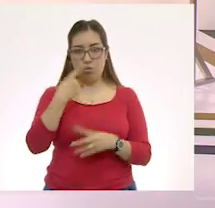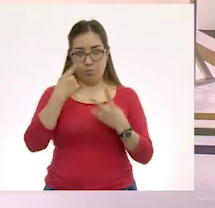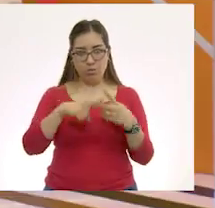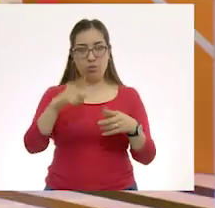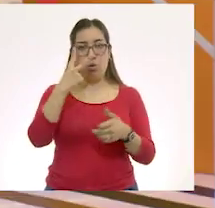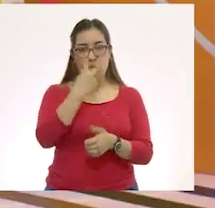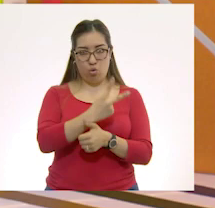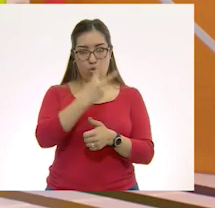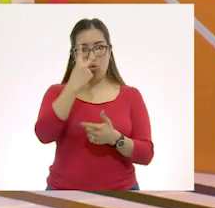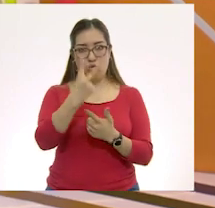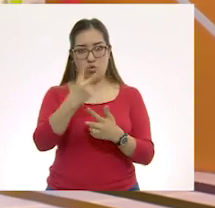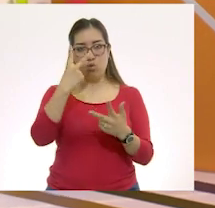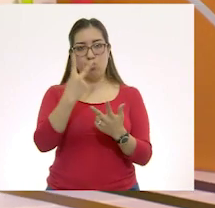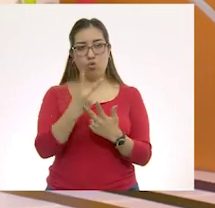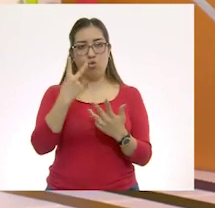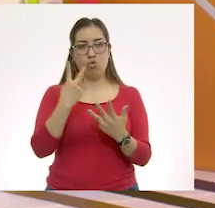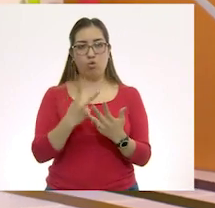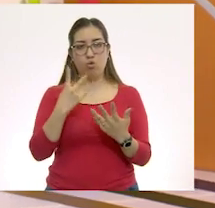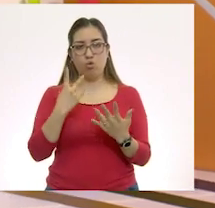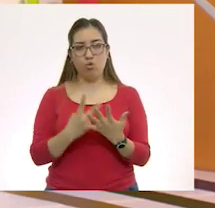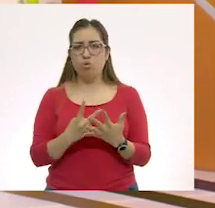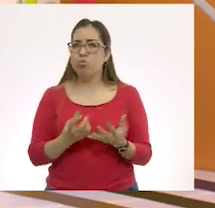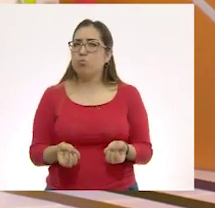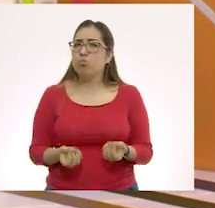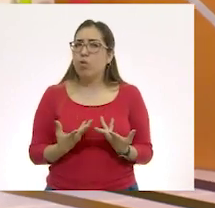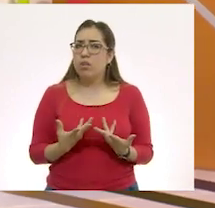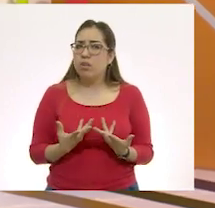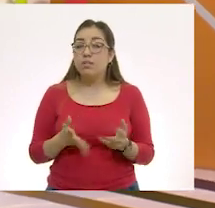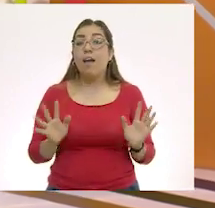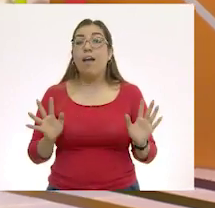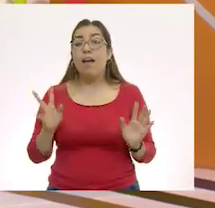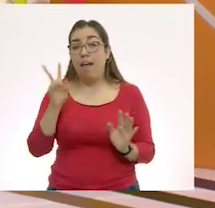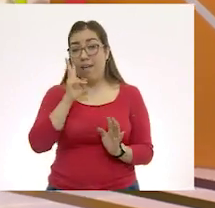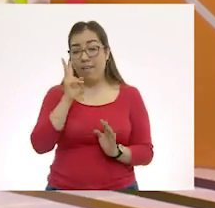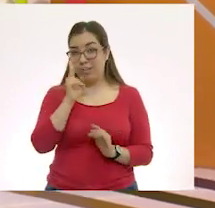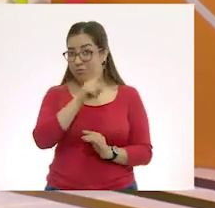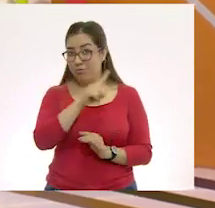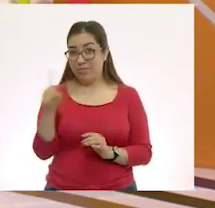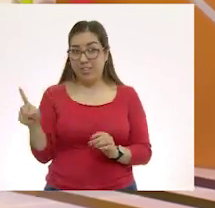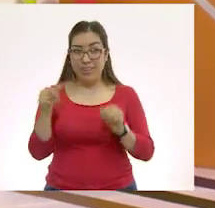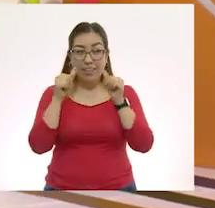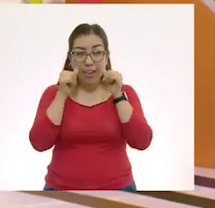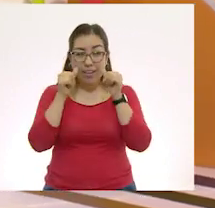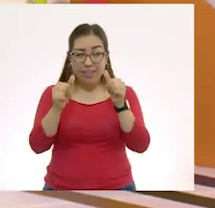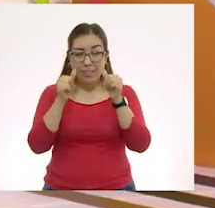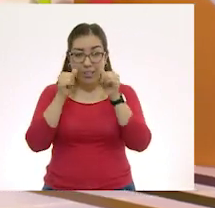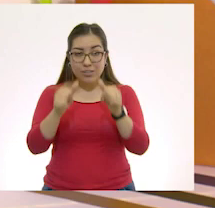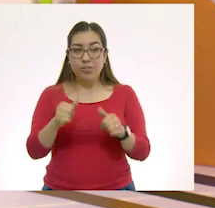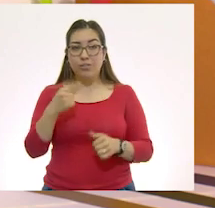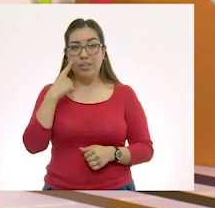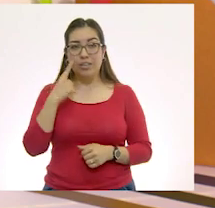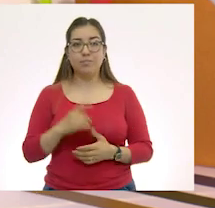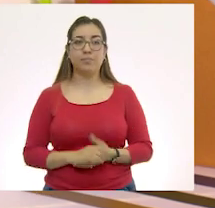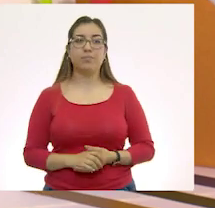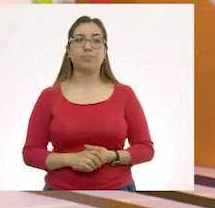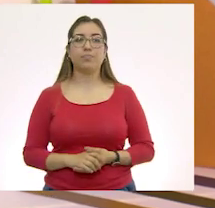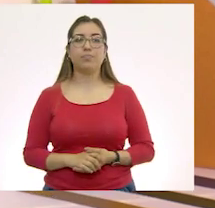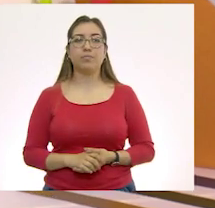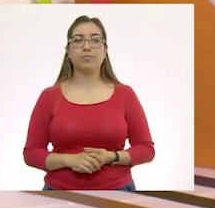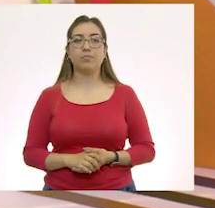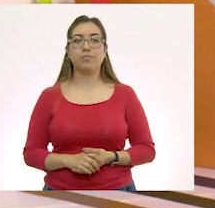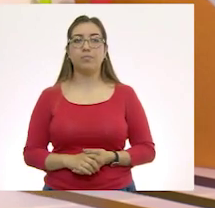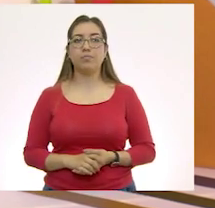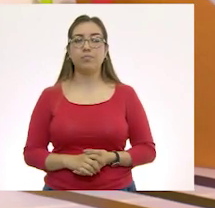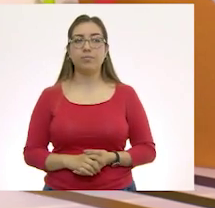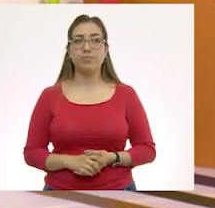dos cuantas veces voy a sumar el número dos niñas y niños pongan a te pongan atención lo que yo voy a hacer